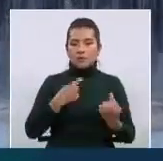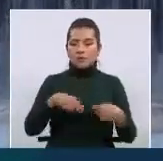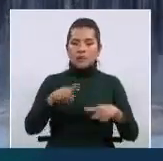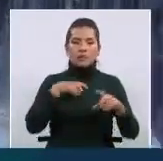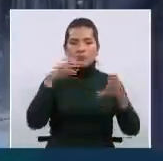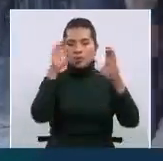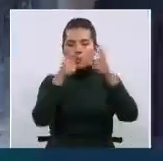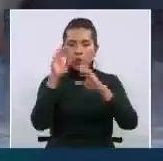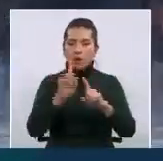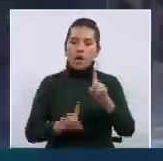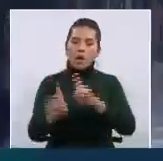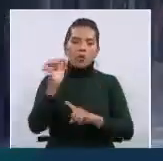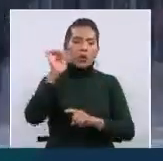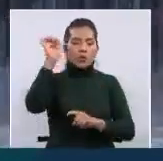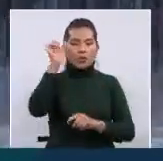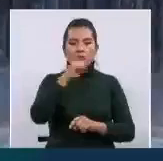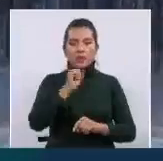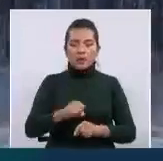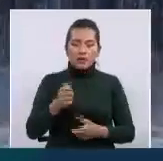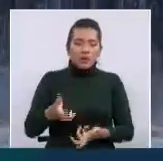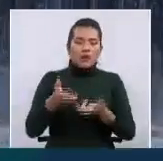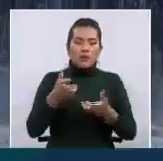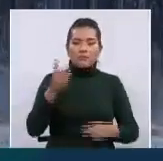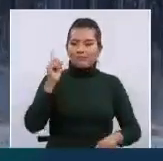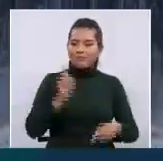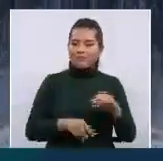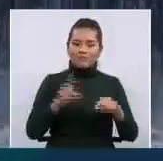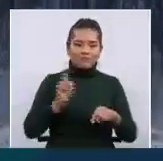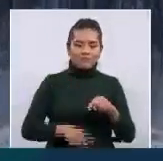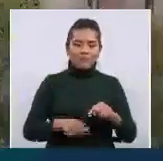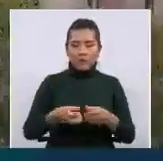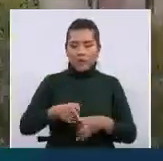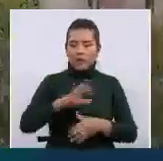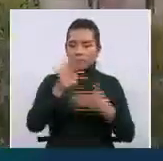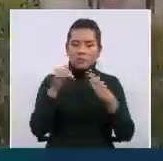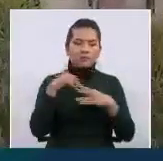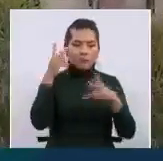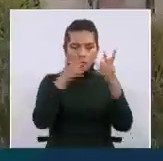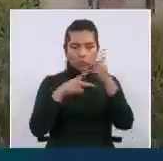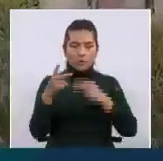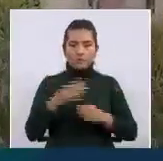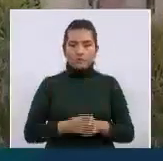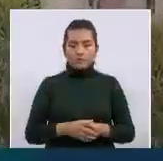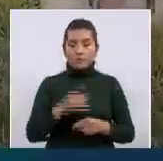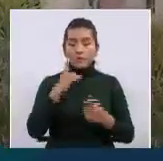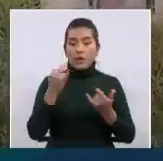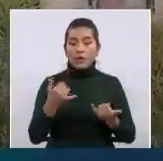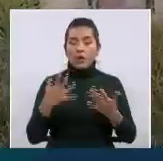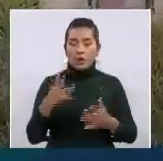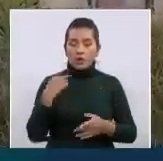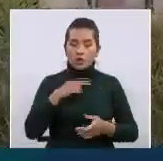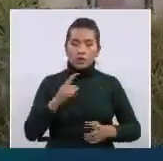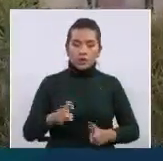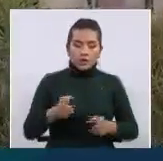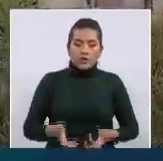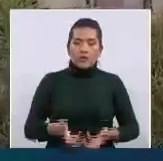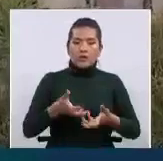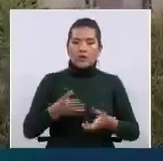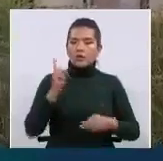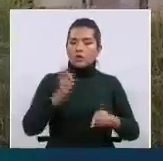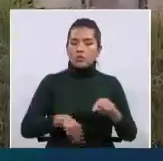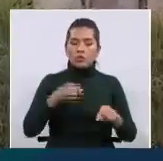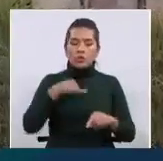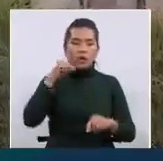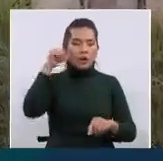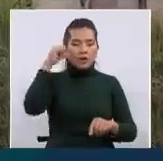hay personas de edad que ya no pueden ni alzar ni garrafa, nada. No hay caso de cargar, ya soy tercera edad, no